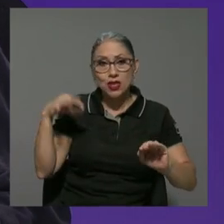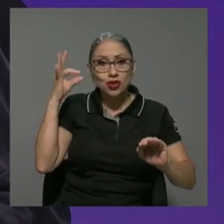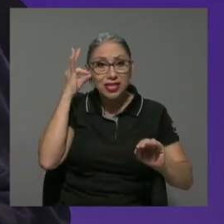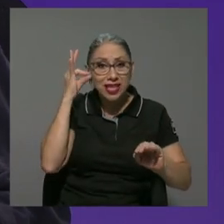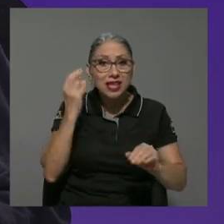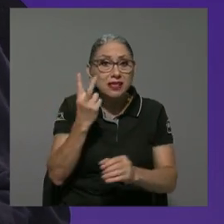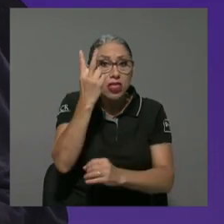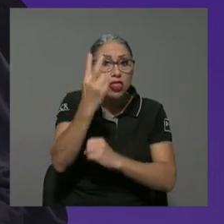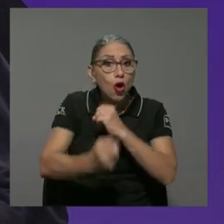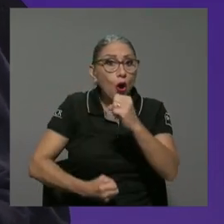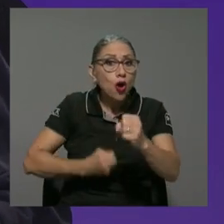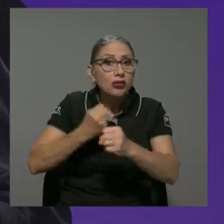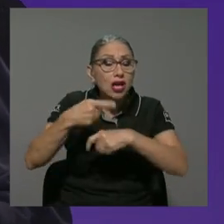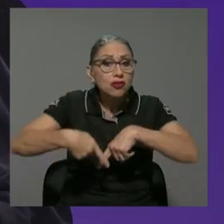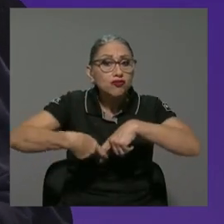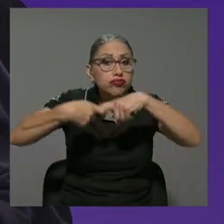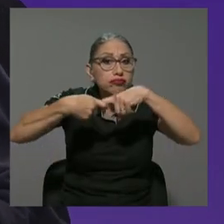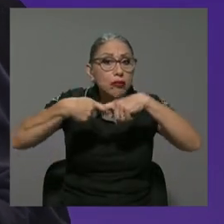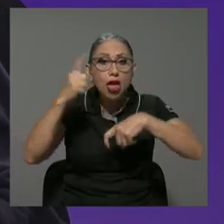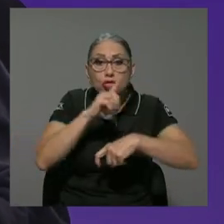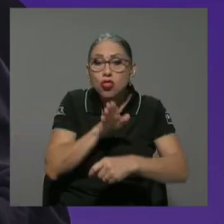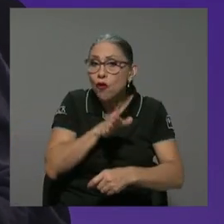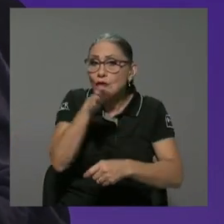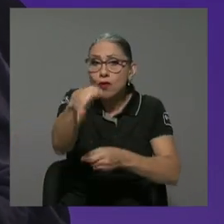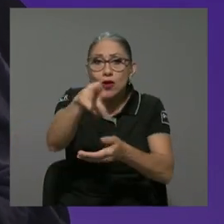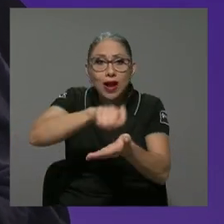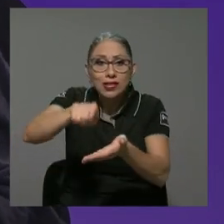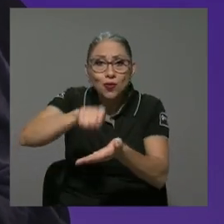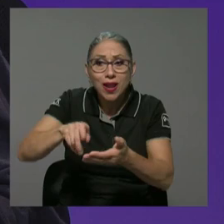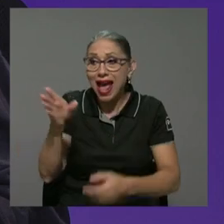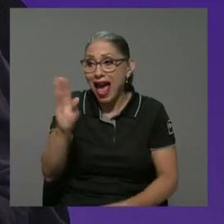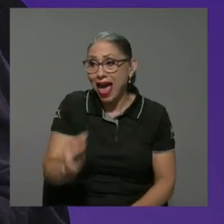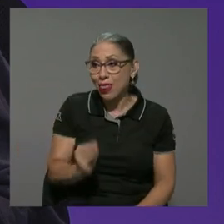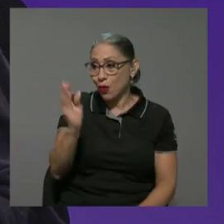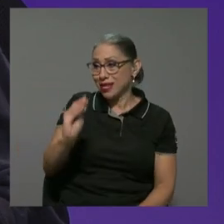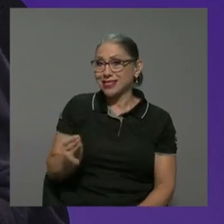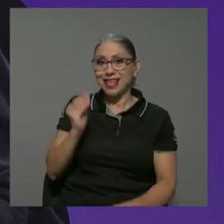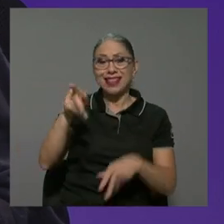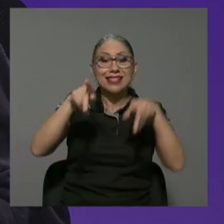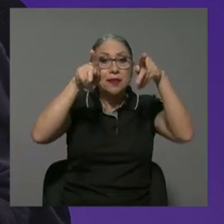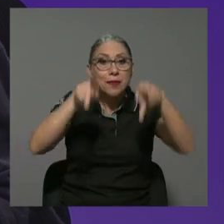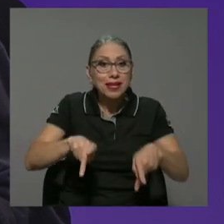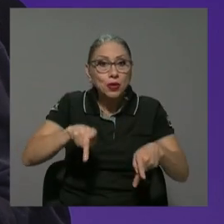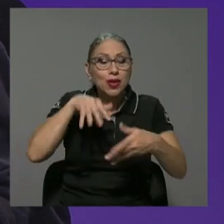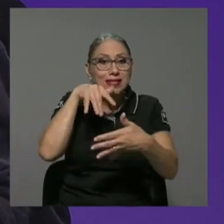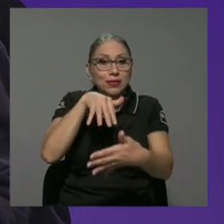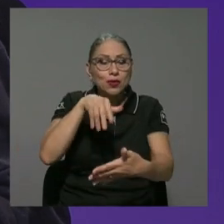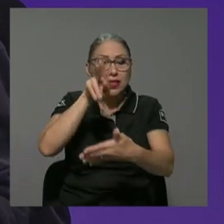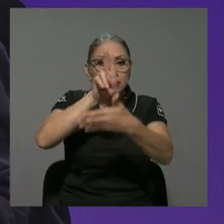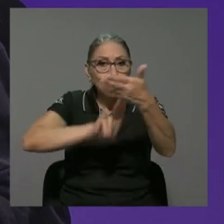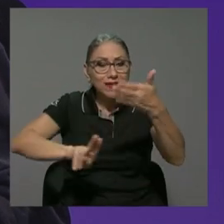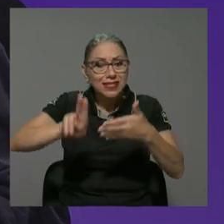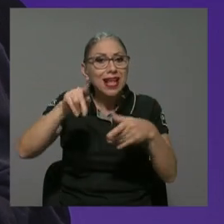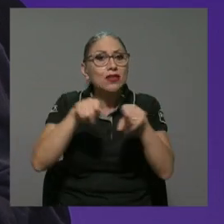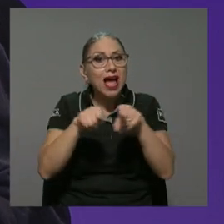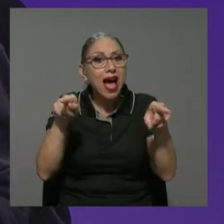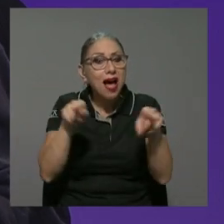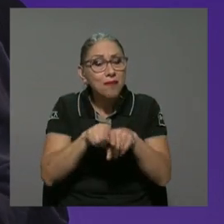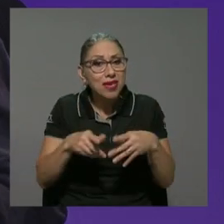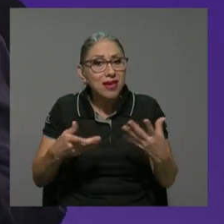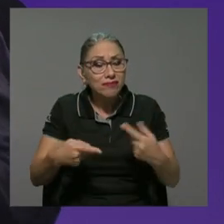sin ir a la escuela, adolescentes, universitarios también, ¿verdad? La educación